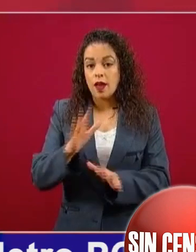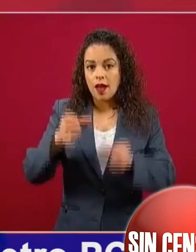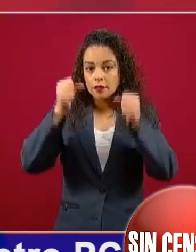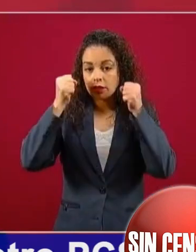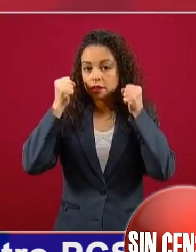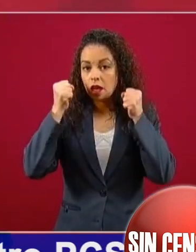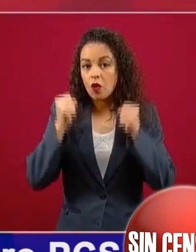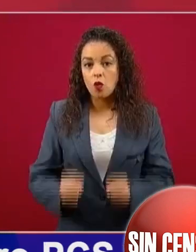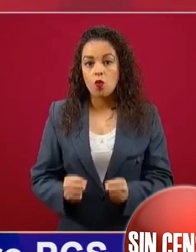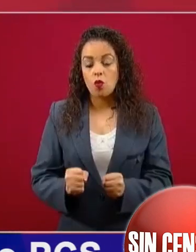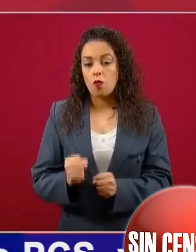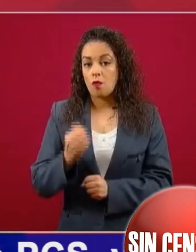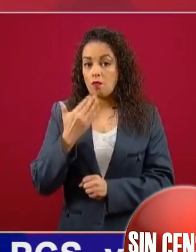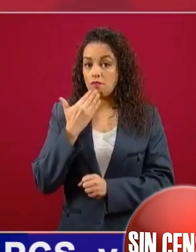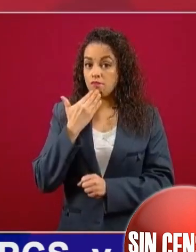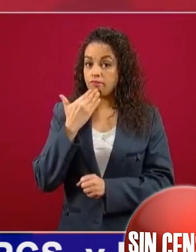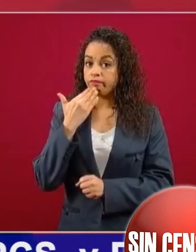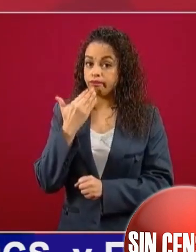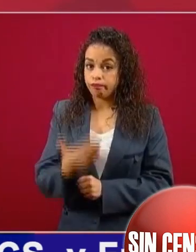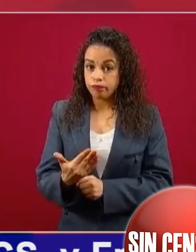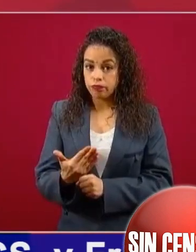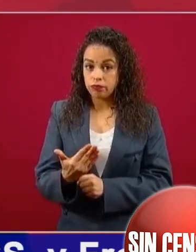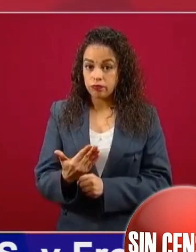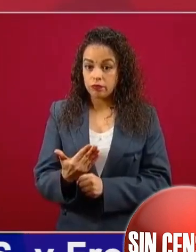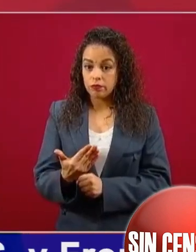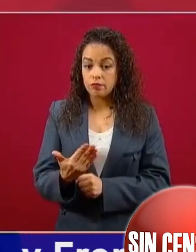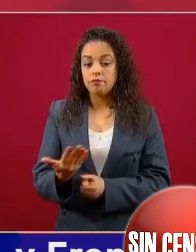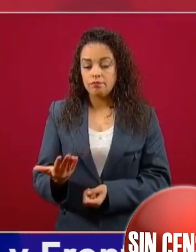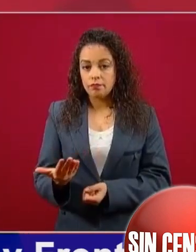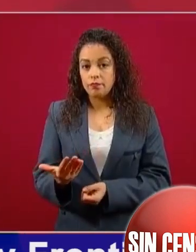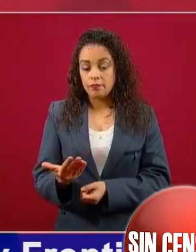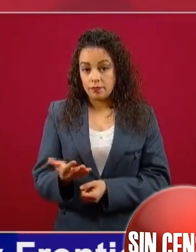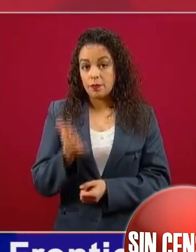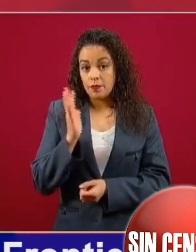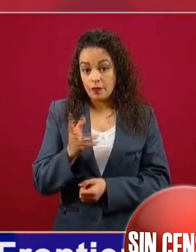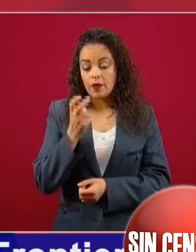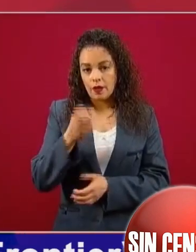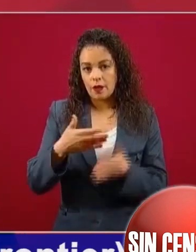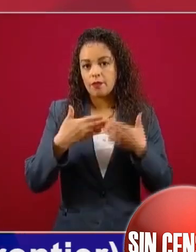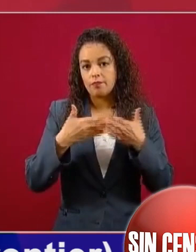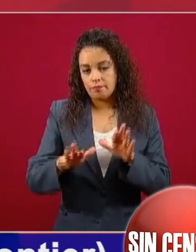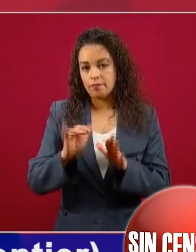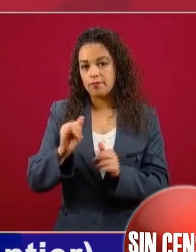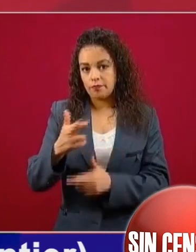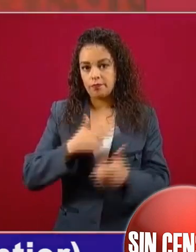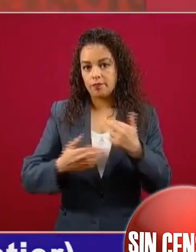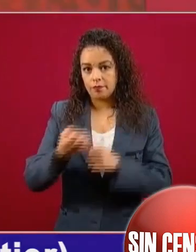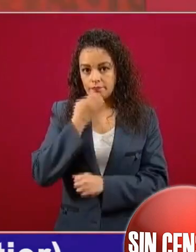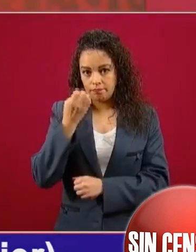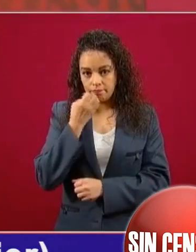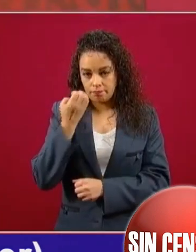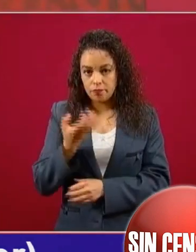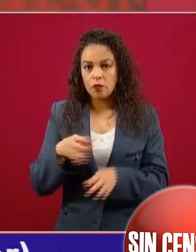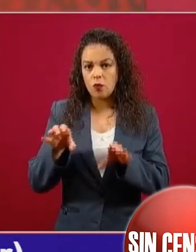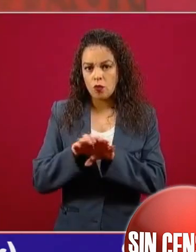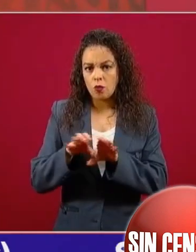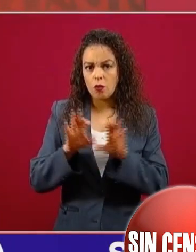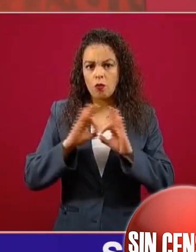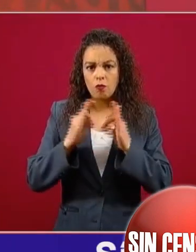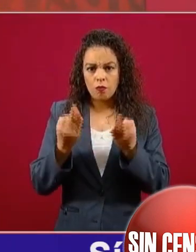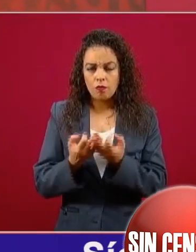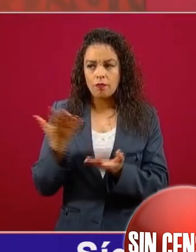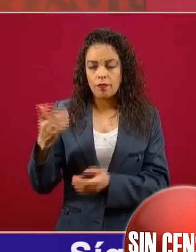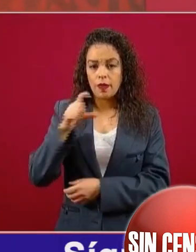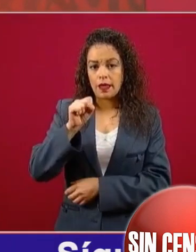seguro, tenemos el semáforo. Como ustedes han visto, el semáforo se compone de 4 diferentes etapas y